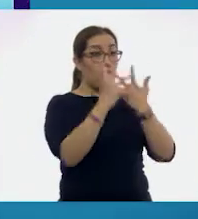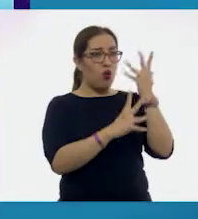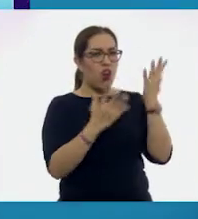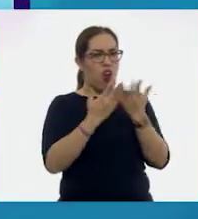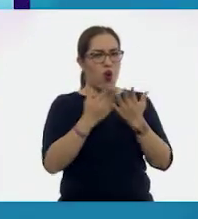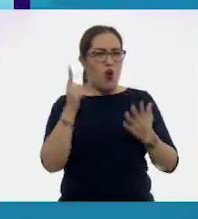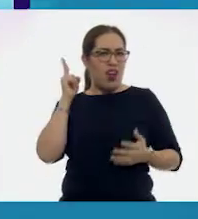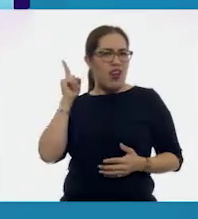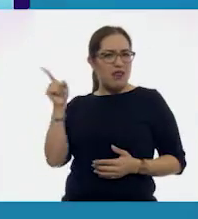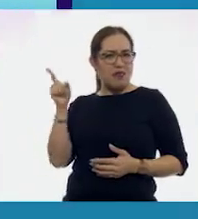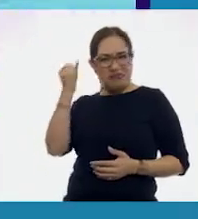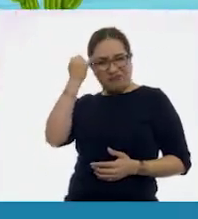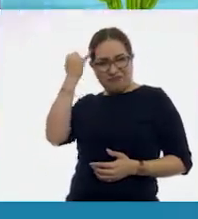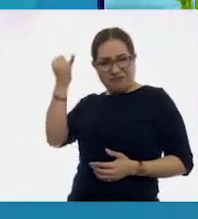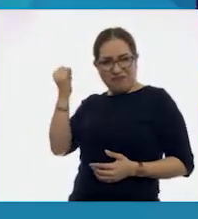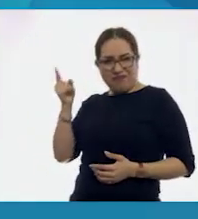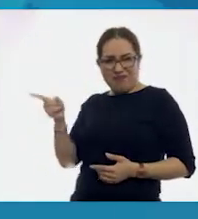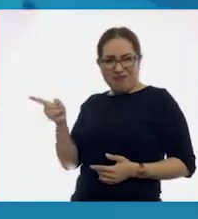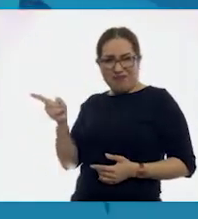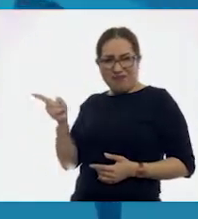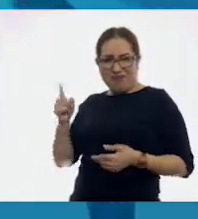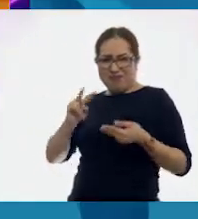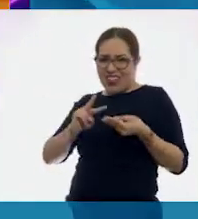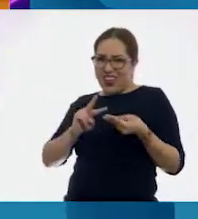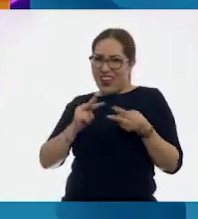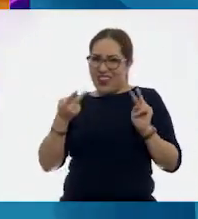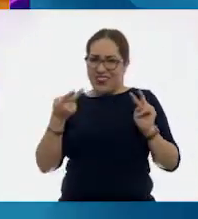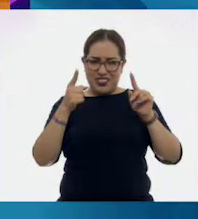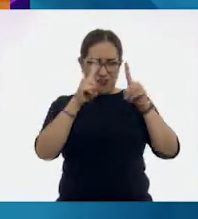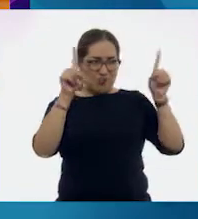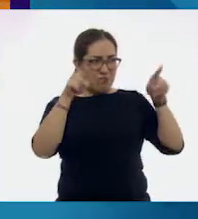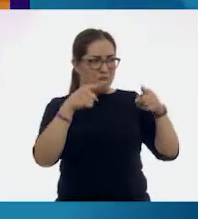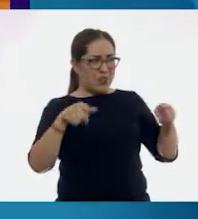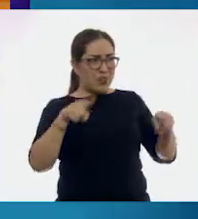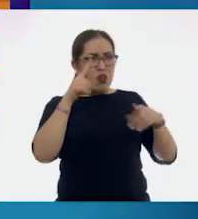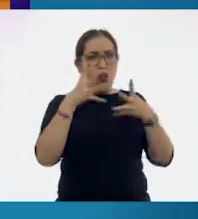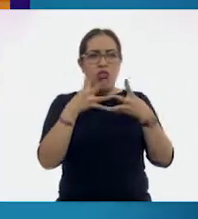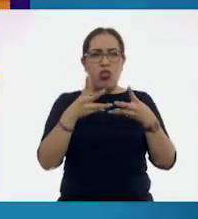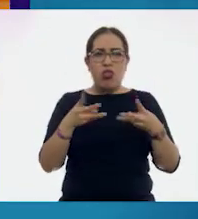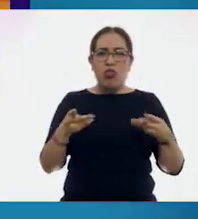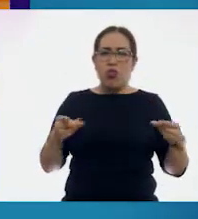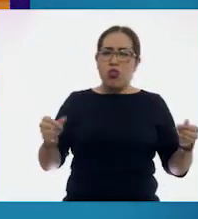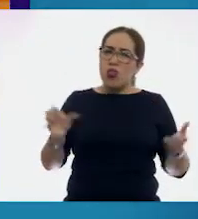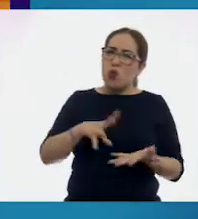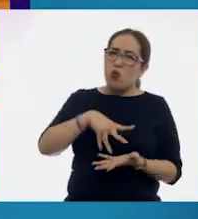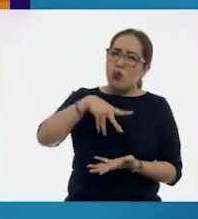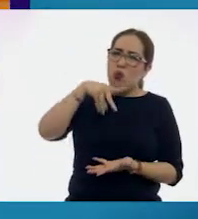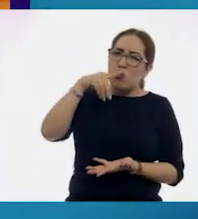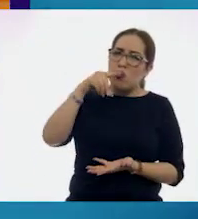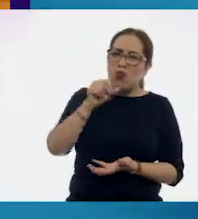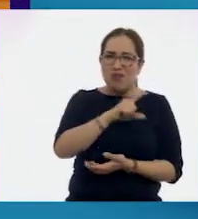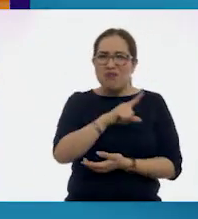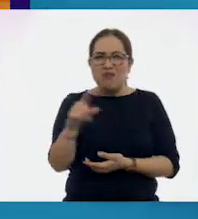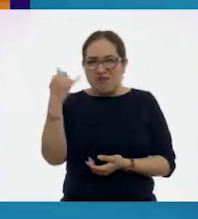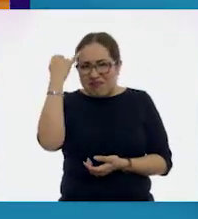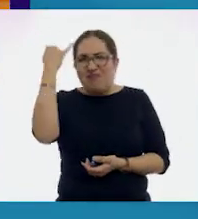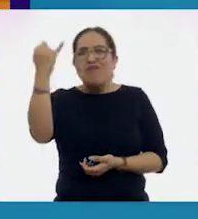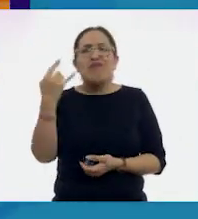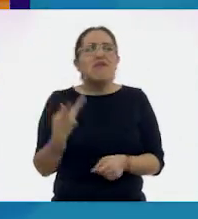bosque o un pino en medio del desierto. ¿Qué creen que les